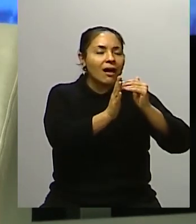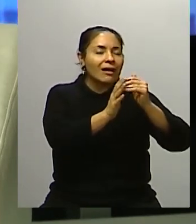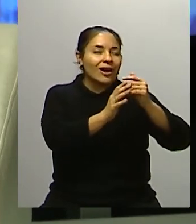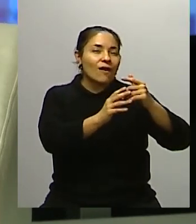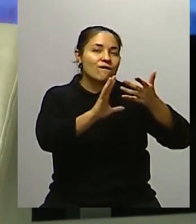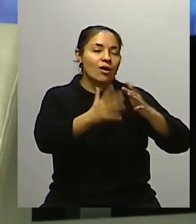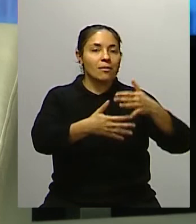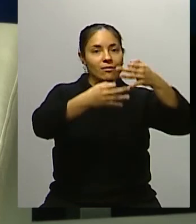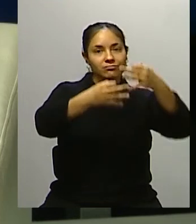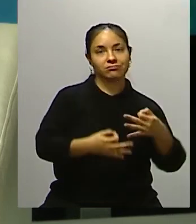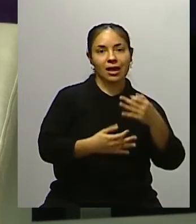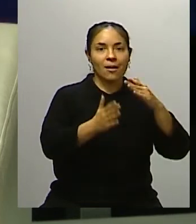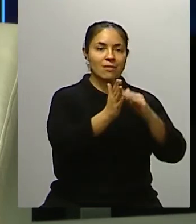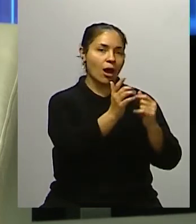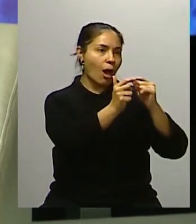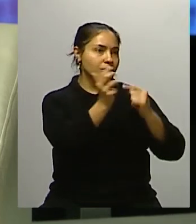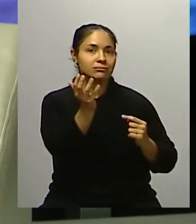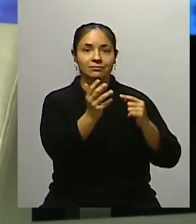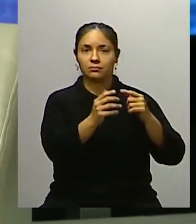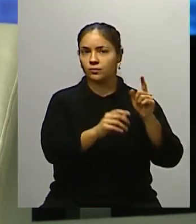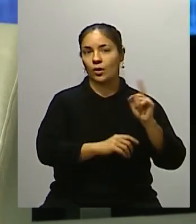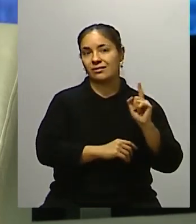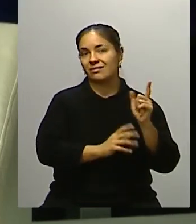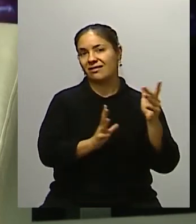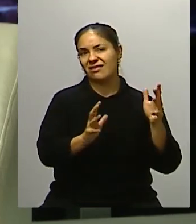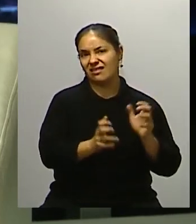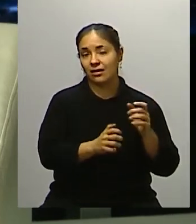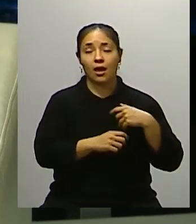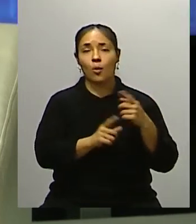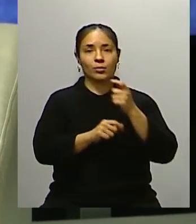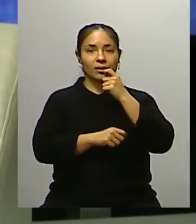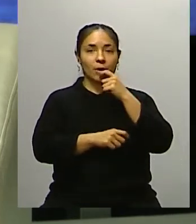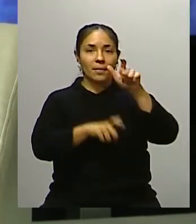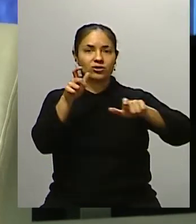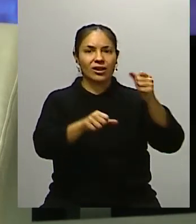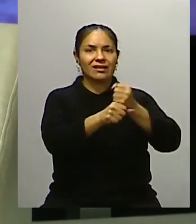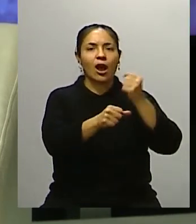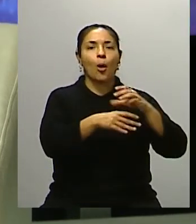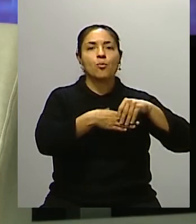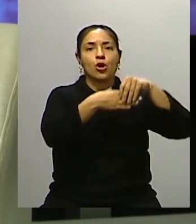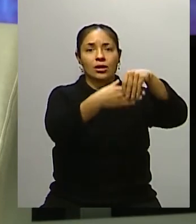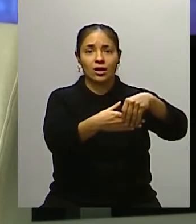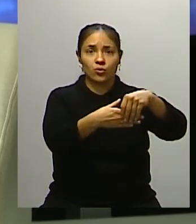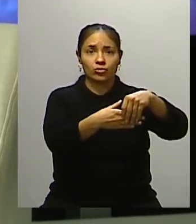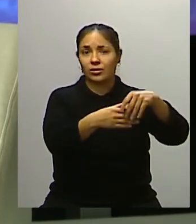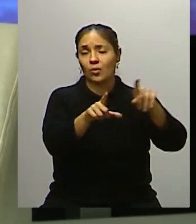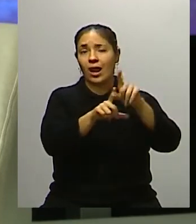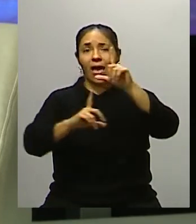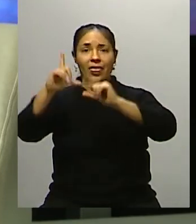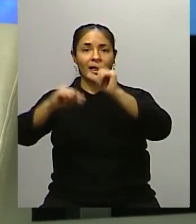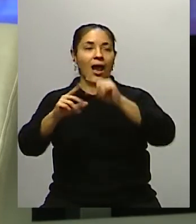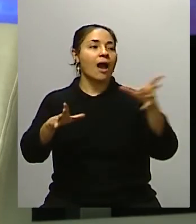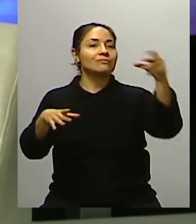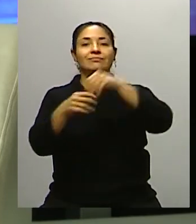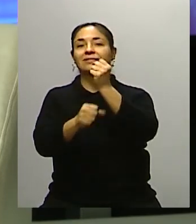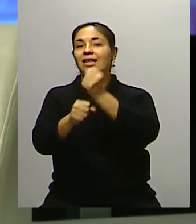aumentado el nivel y la cantidad de trabajadores con un régimen de monotributo que se los incorpora a esta estadística como si fuesen